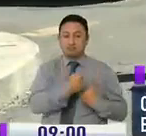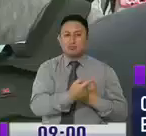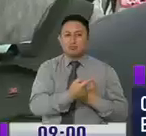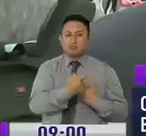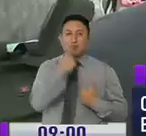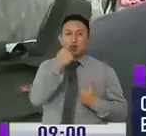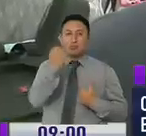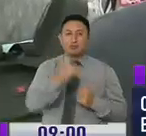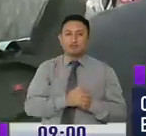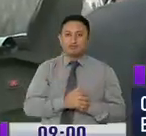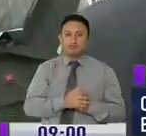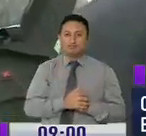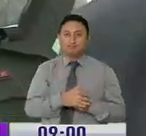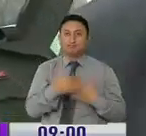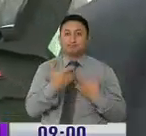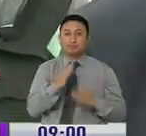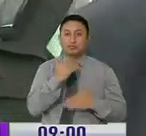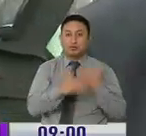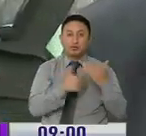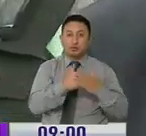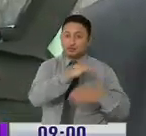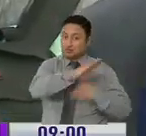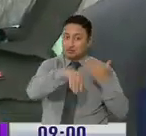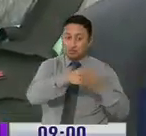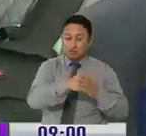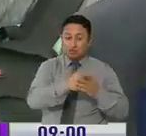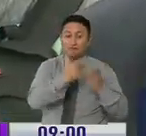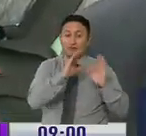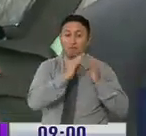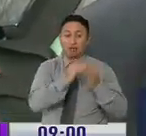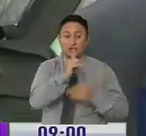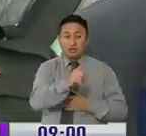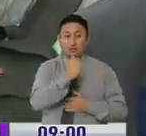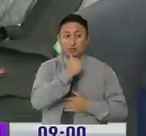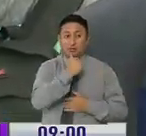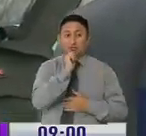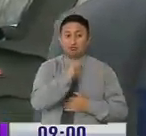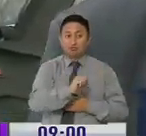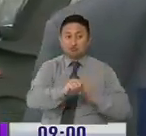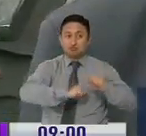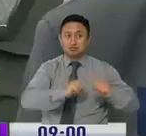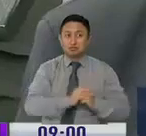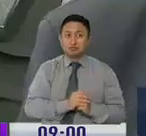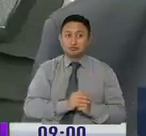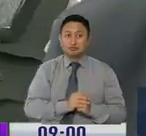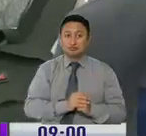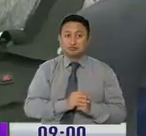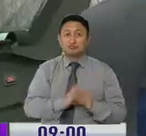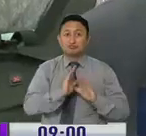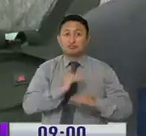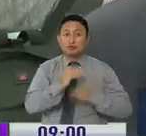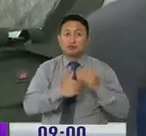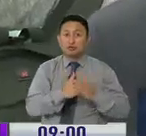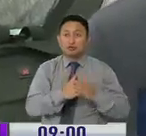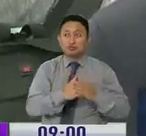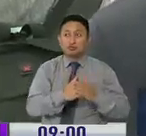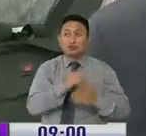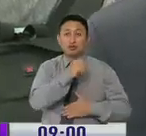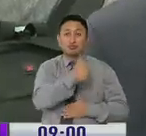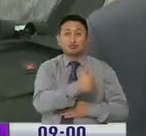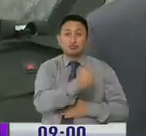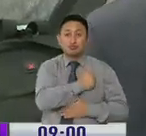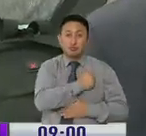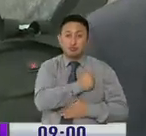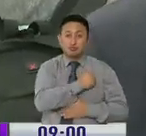masculino. Todo el proceso de repatriación se está haciendo de una manera privada por parte de la familia, lo van a lograr hacer con los recursos que el